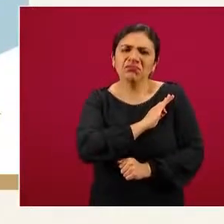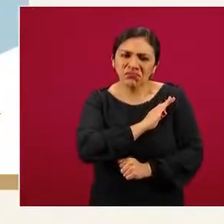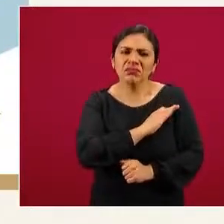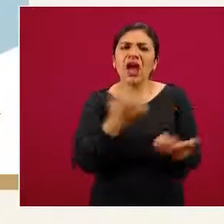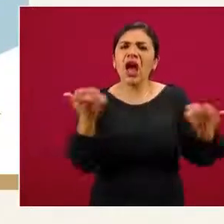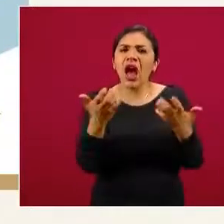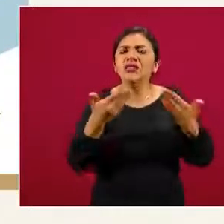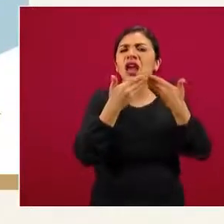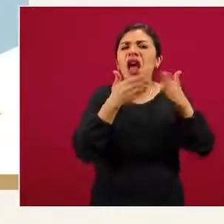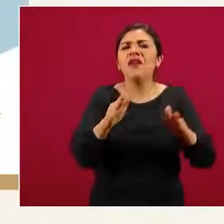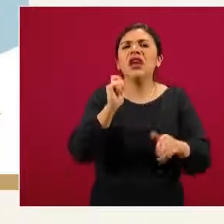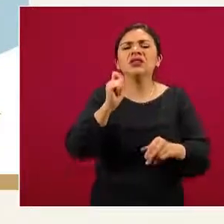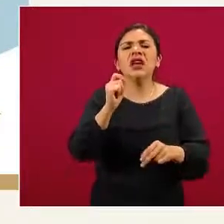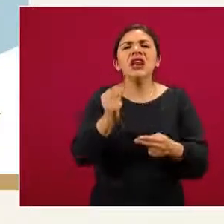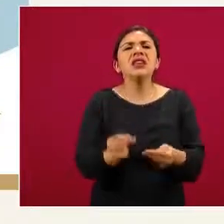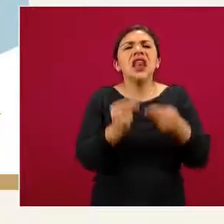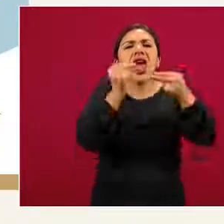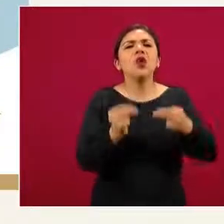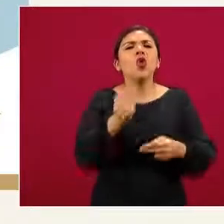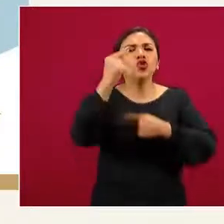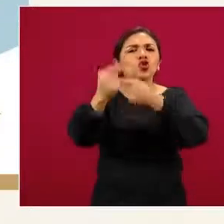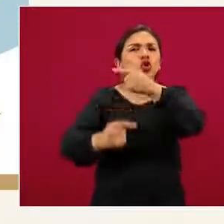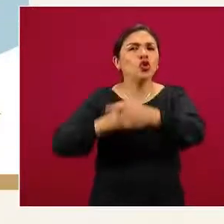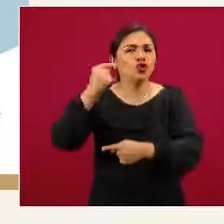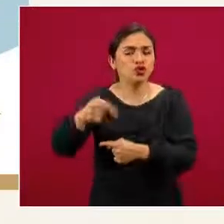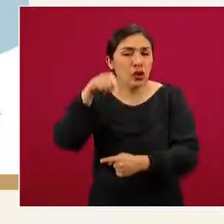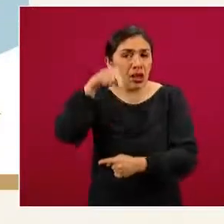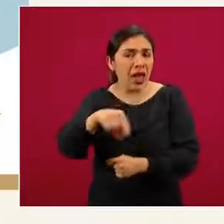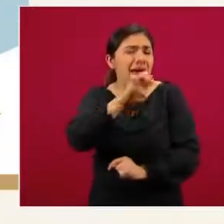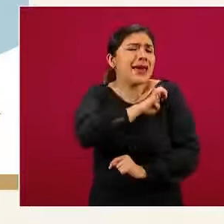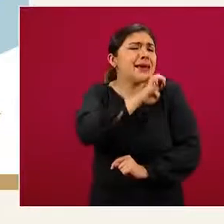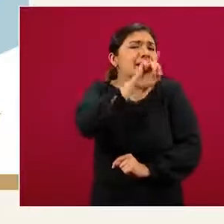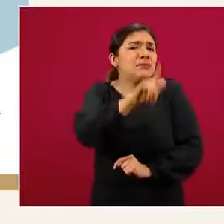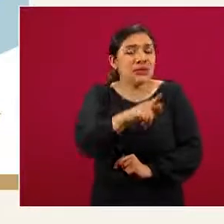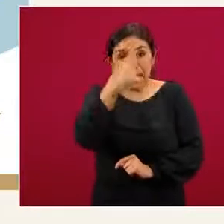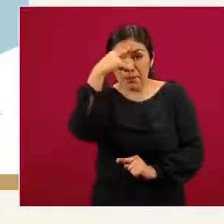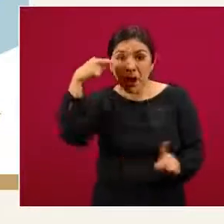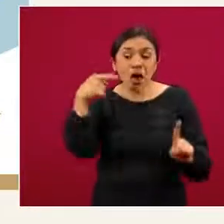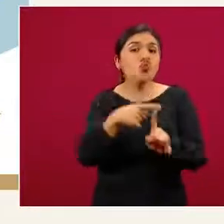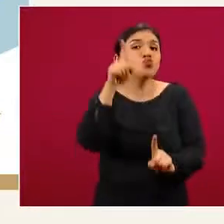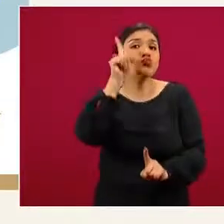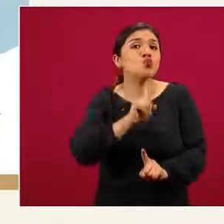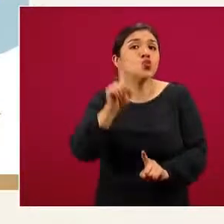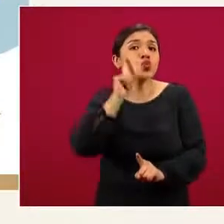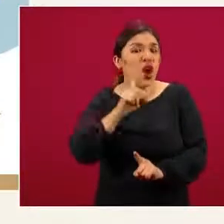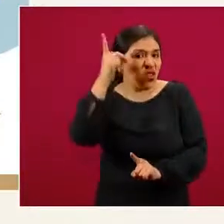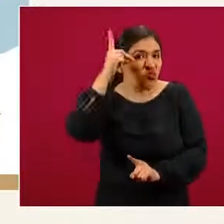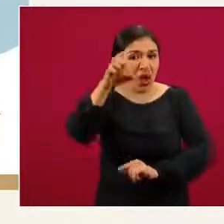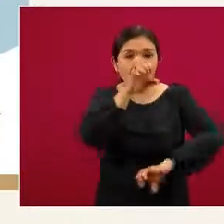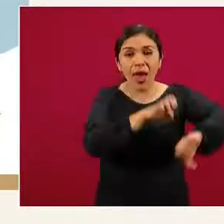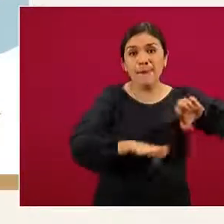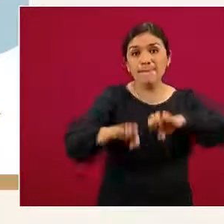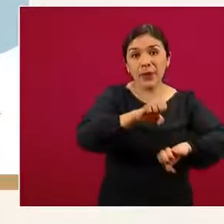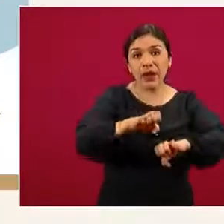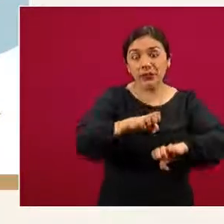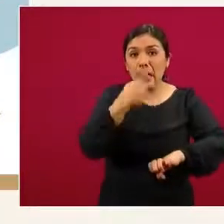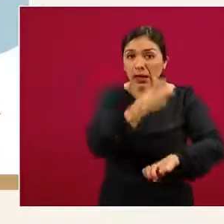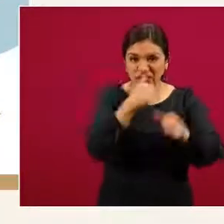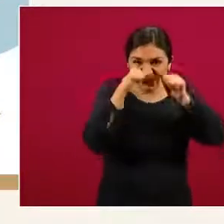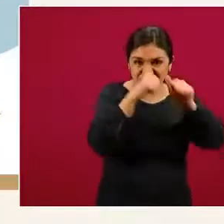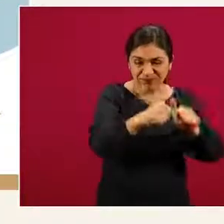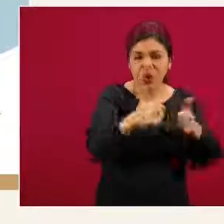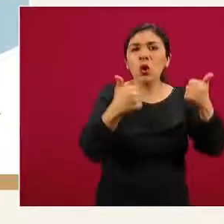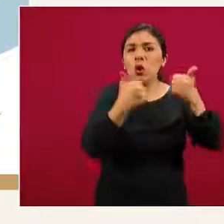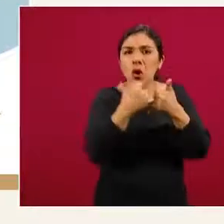abriendo una ronda de negocios especial para mujeres empresarias y tomando